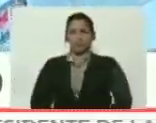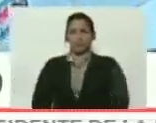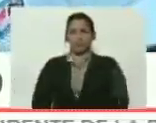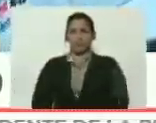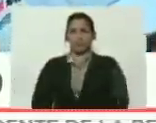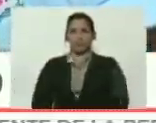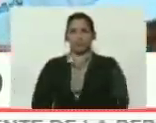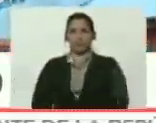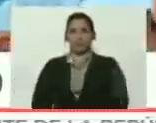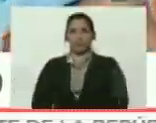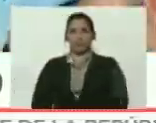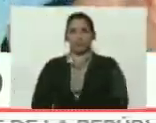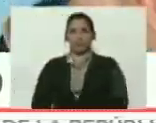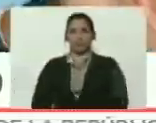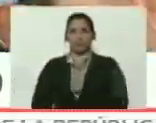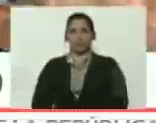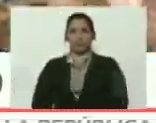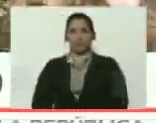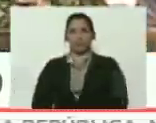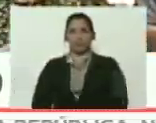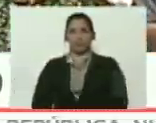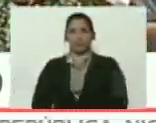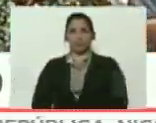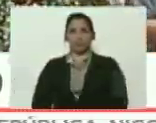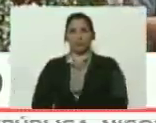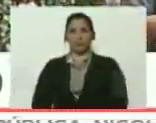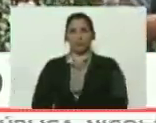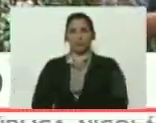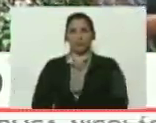por la felicidad!